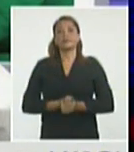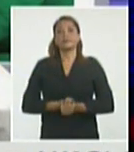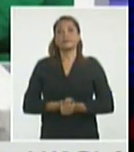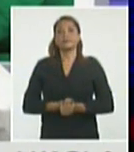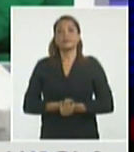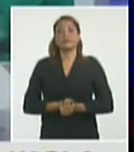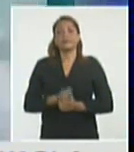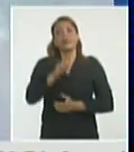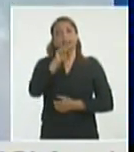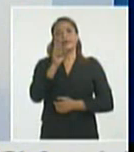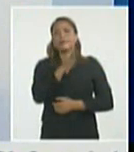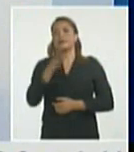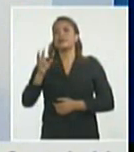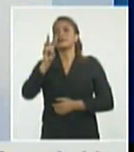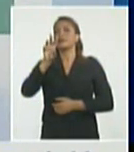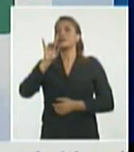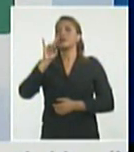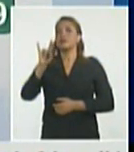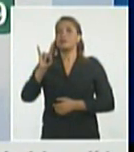De 20 a 39 años,